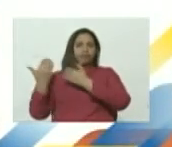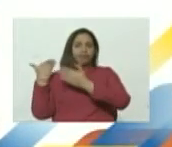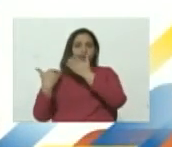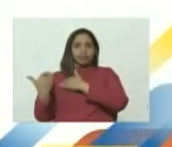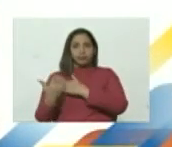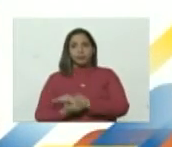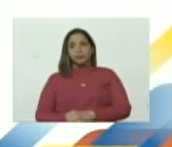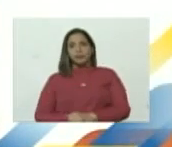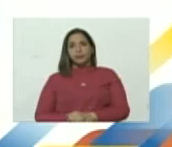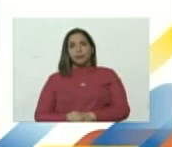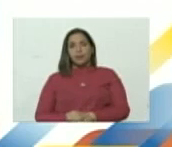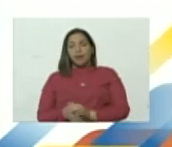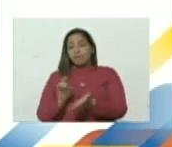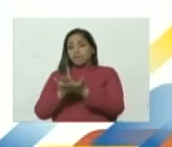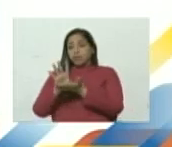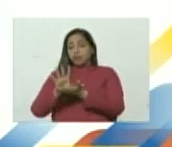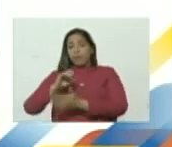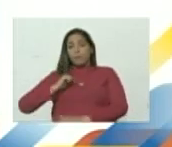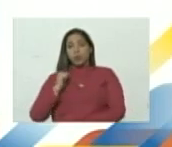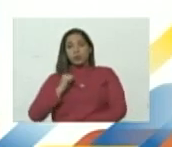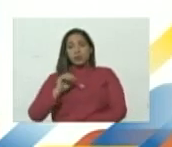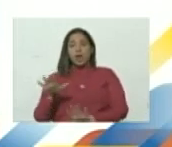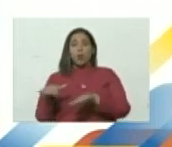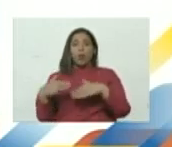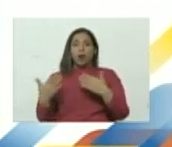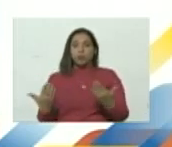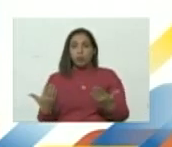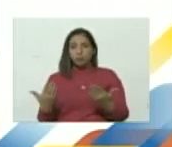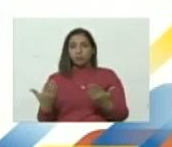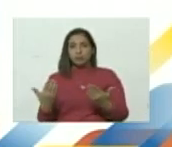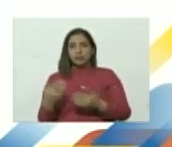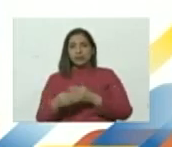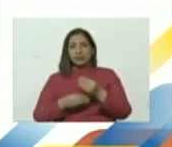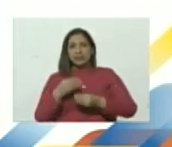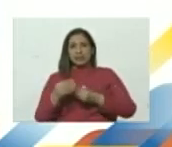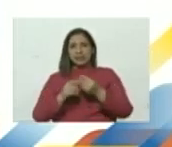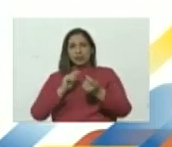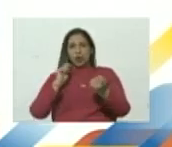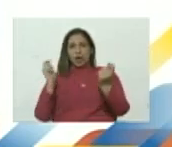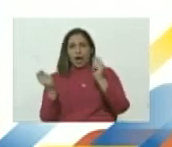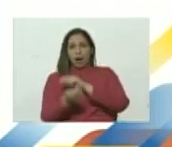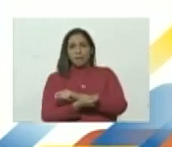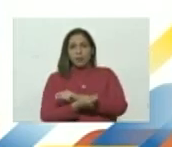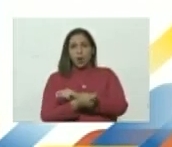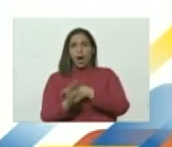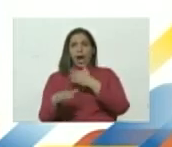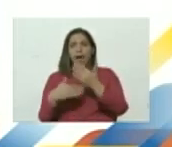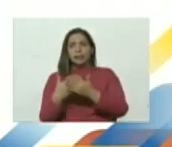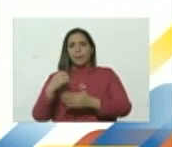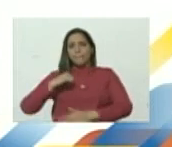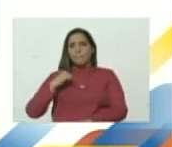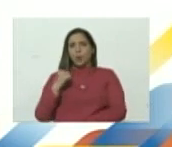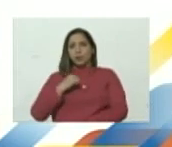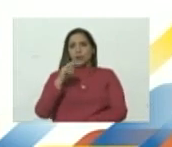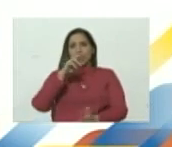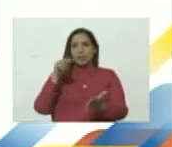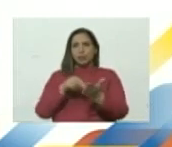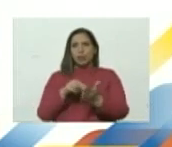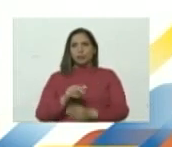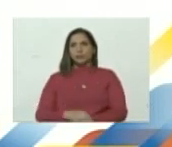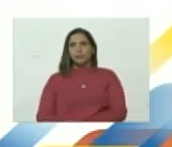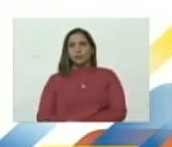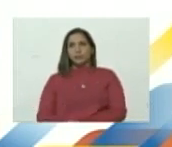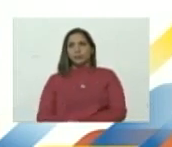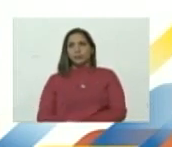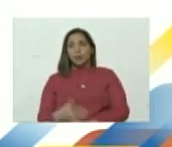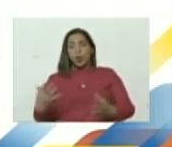que fue expulsado de la Policía Metropolitana cuando hubo la conversión, la transición hacia la Policía Nacional. Él